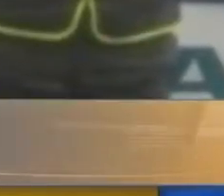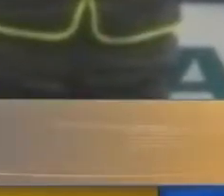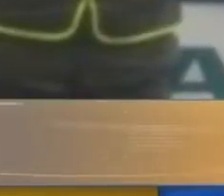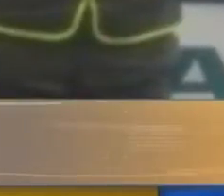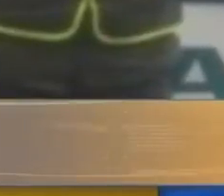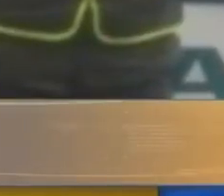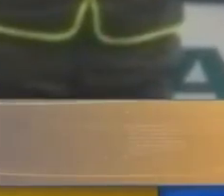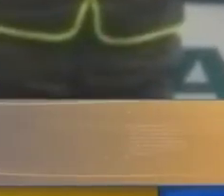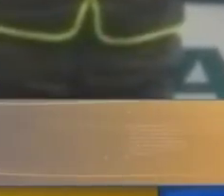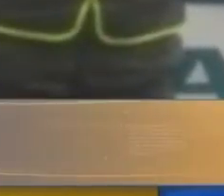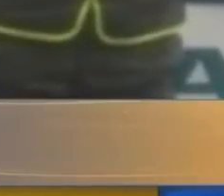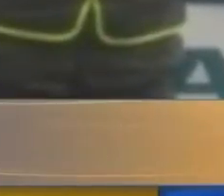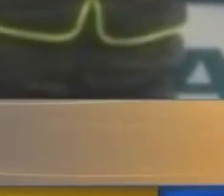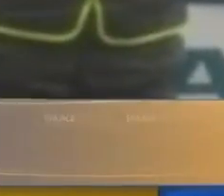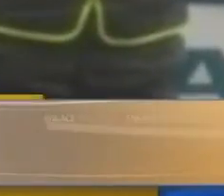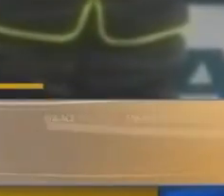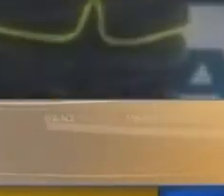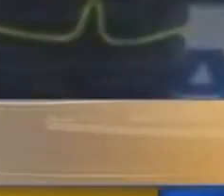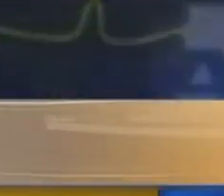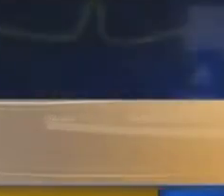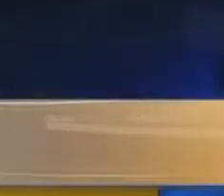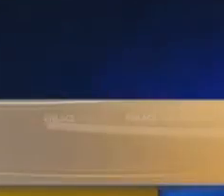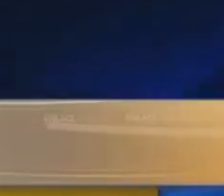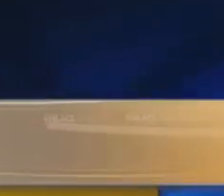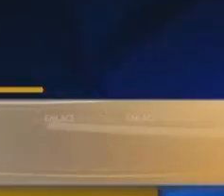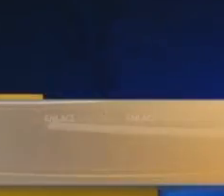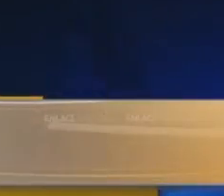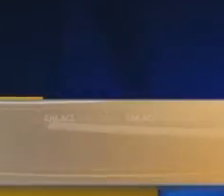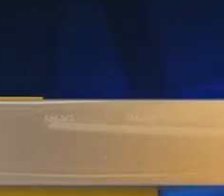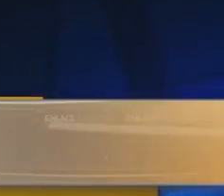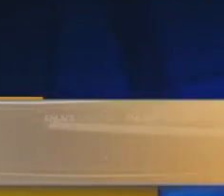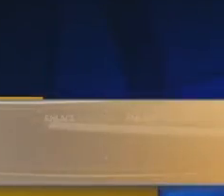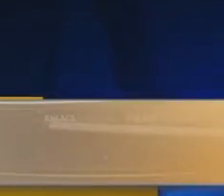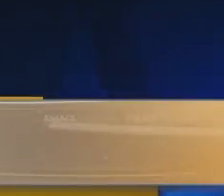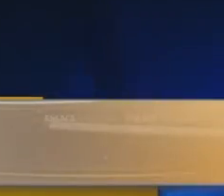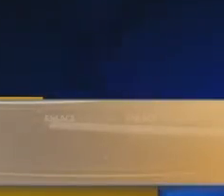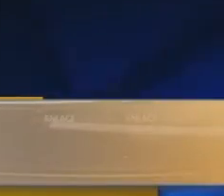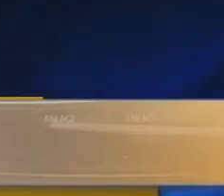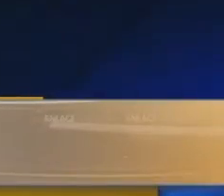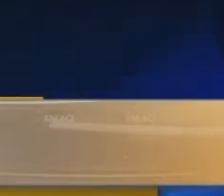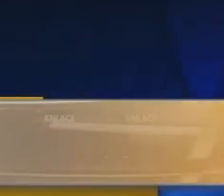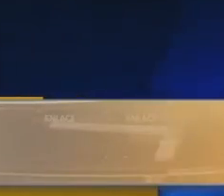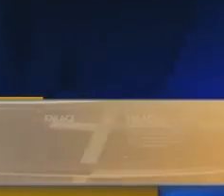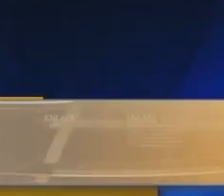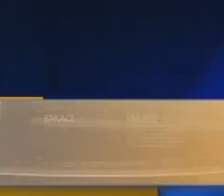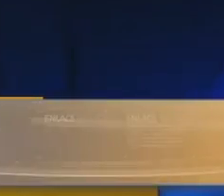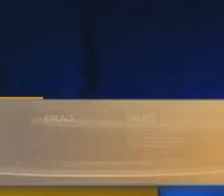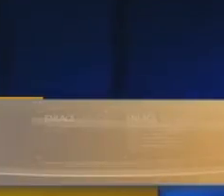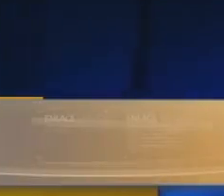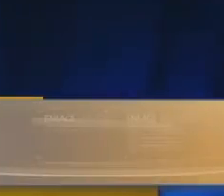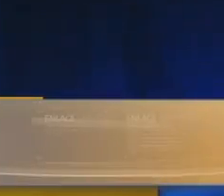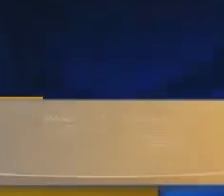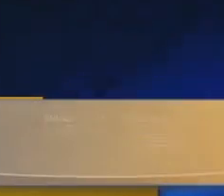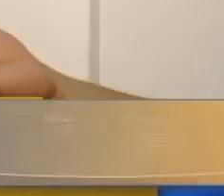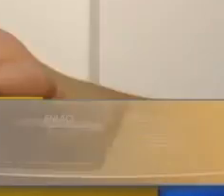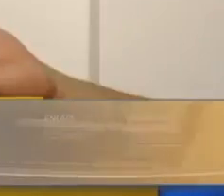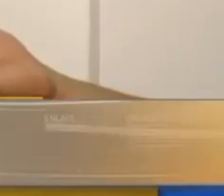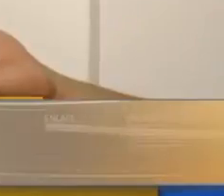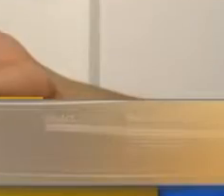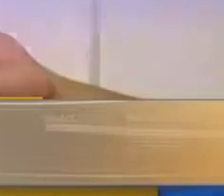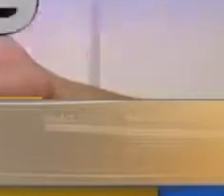Dos personas acusadas por el delito de hurto fueron capturadas por la policía en diferentes sectores de Barranca Bermeja. Al parecer, robaron celulares